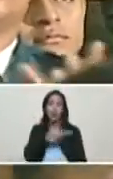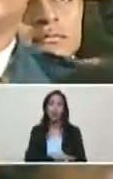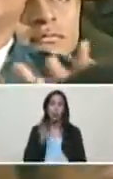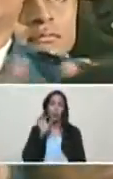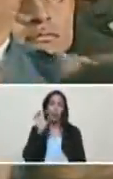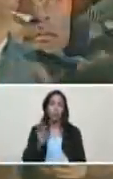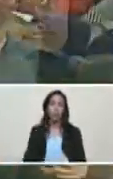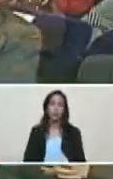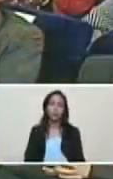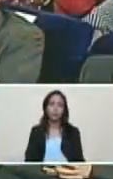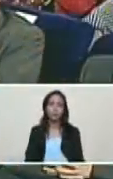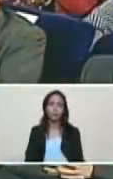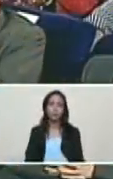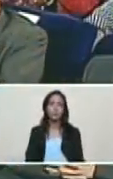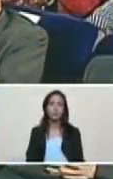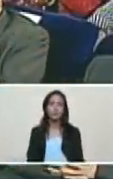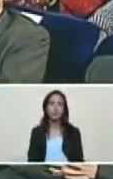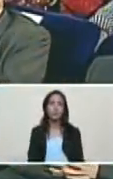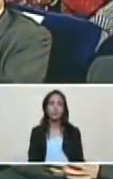pueblo.